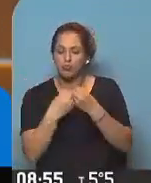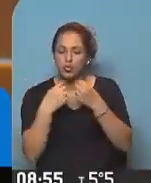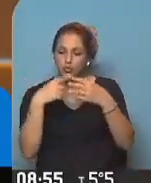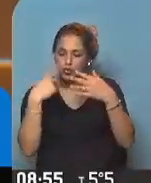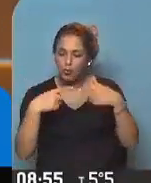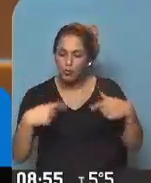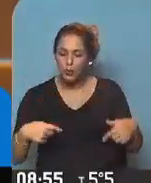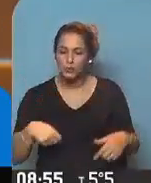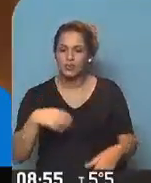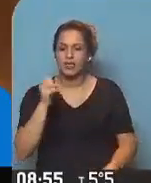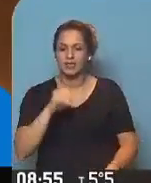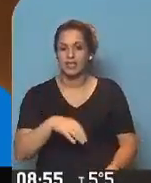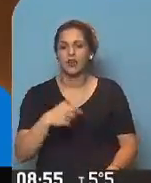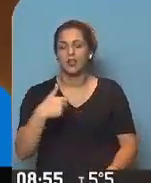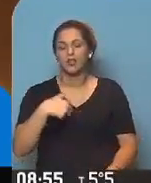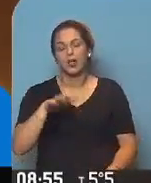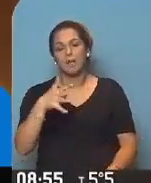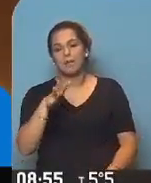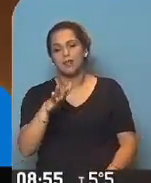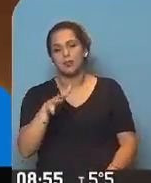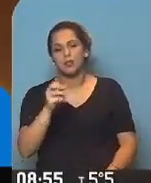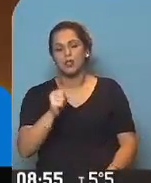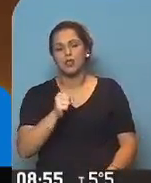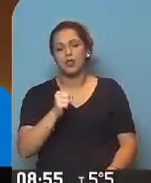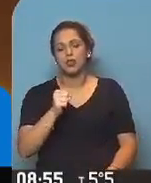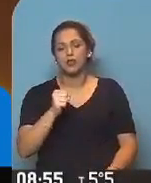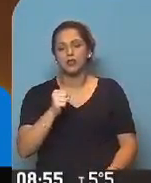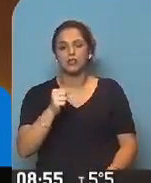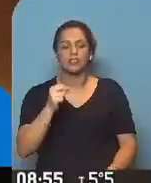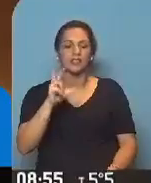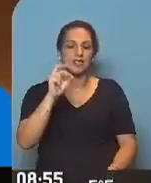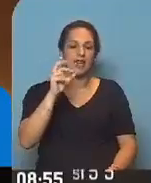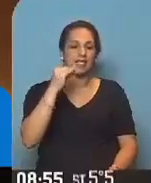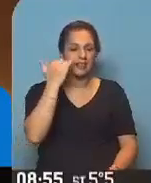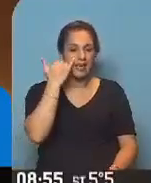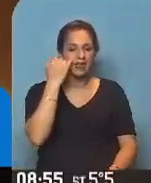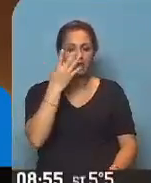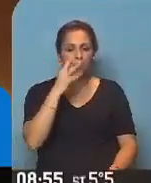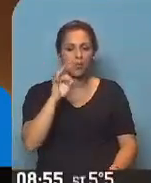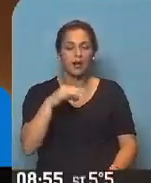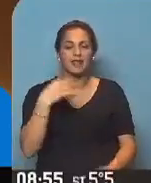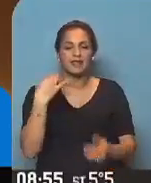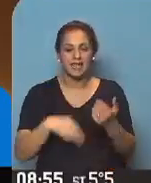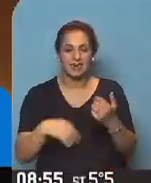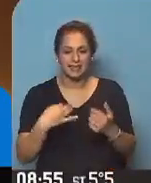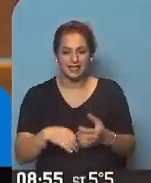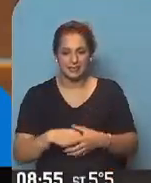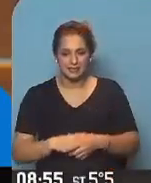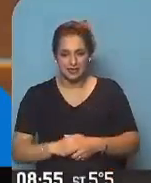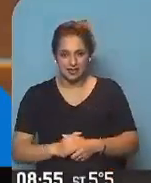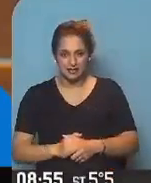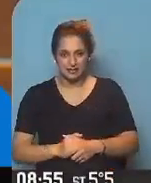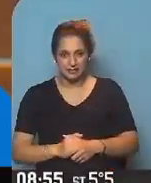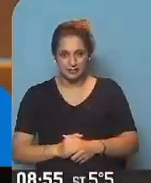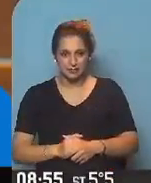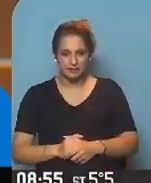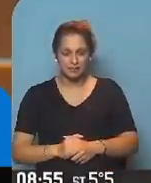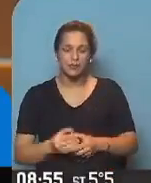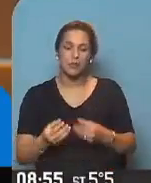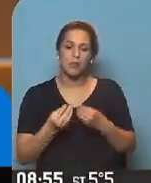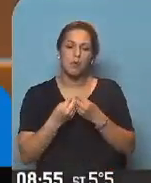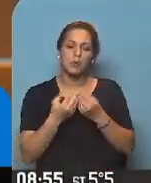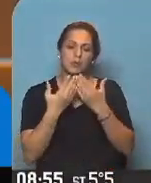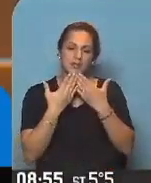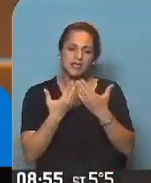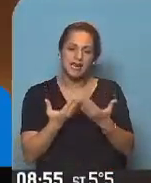formaron parte de los gran dolor que hay estaremos entre 30 y 40 que estén listos juan falú muchísimas gracias